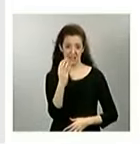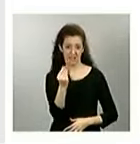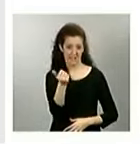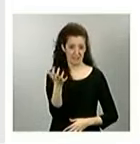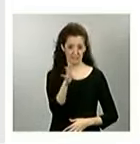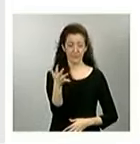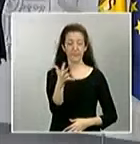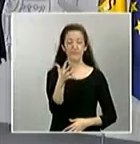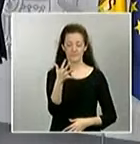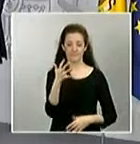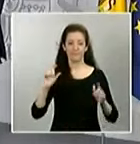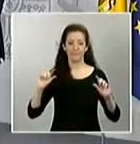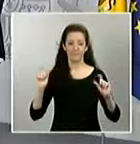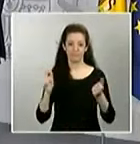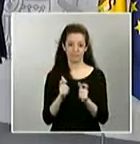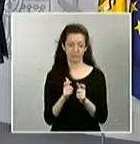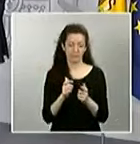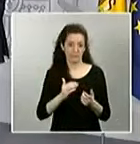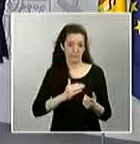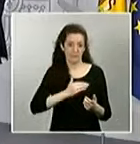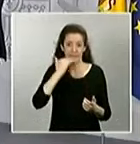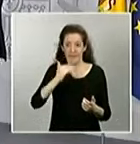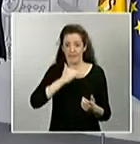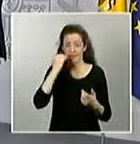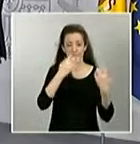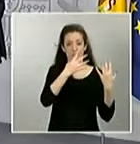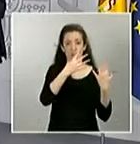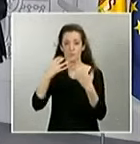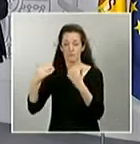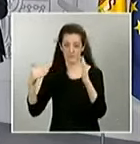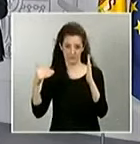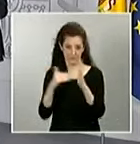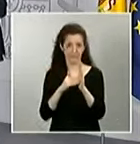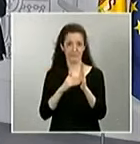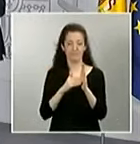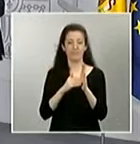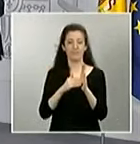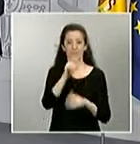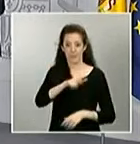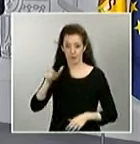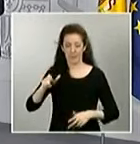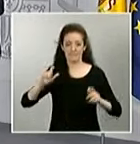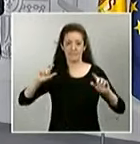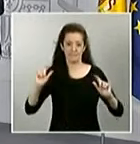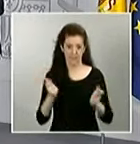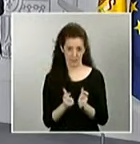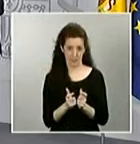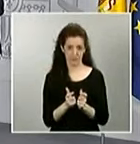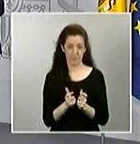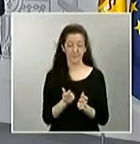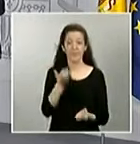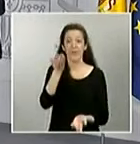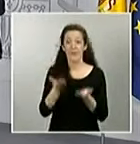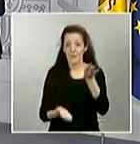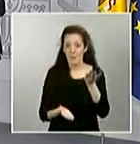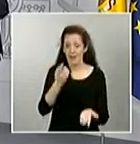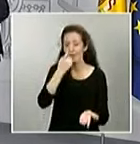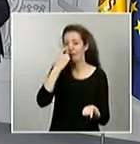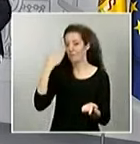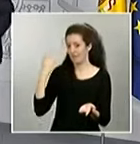casi prácticamente 900.000 afiliados eso supone respecto al mismo periodo del año anterior una caída del 3